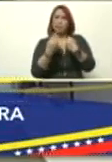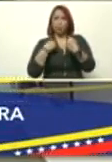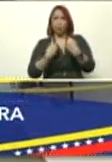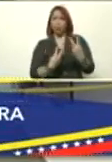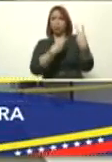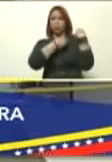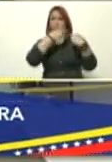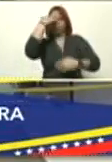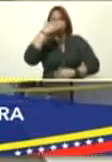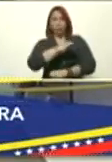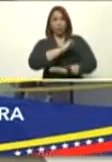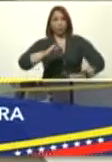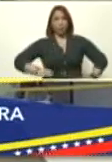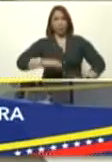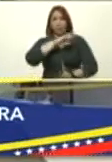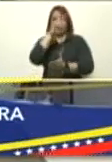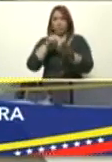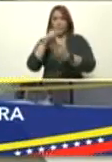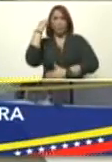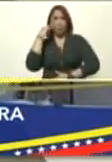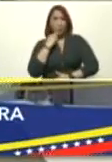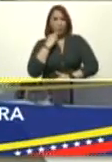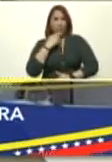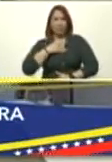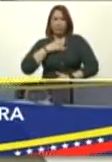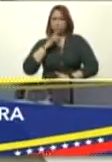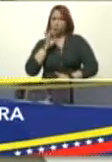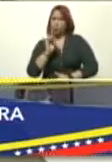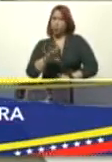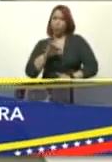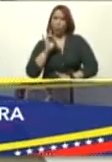de la Fuerza Armada Nacional Bolivariana. Doloroso,